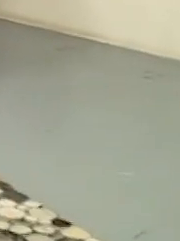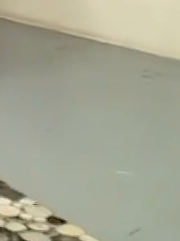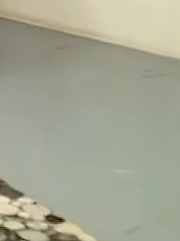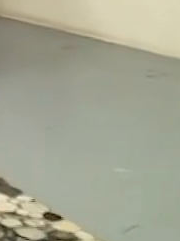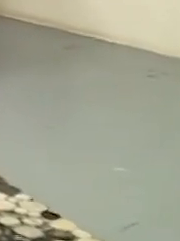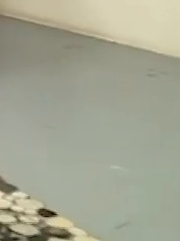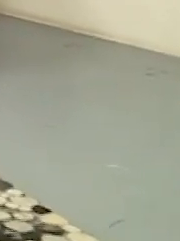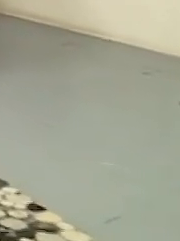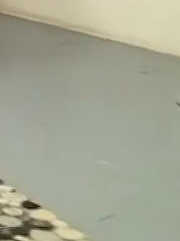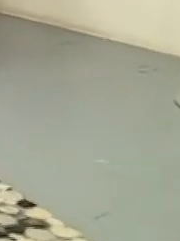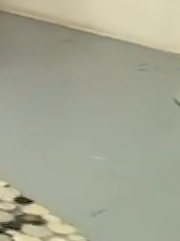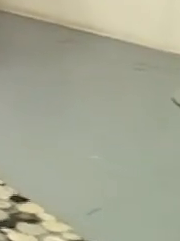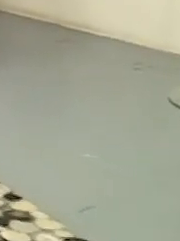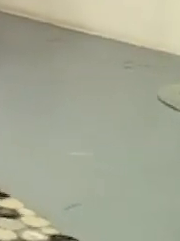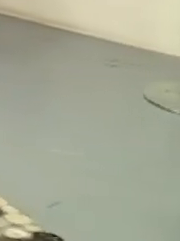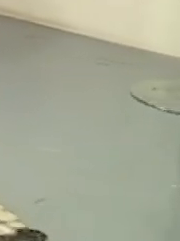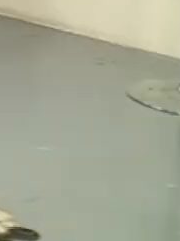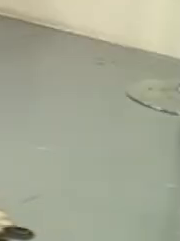de Guanacaste.